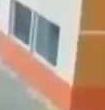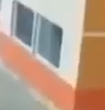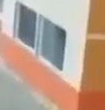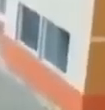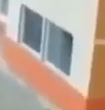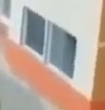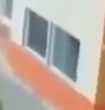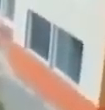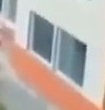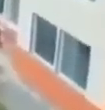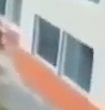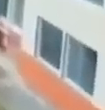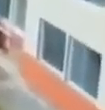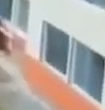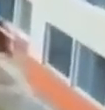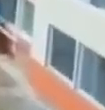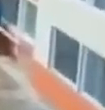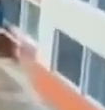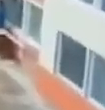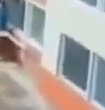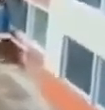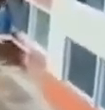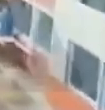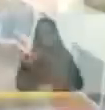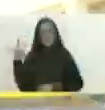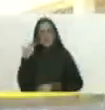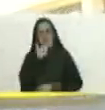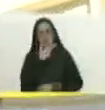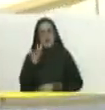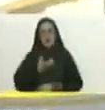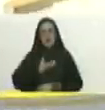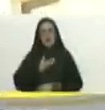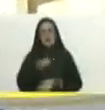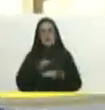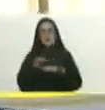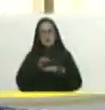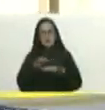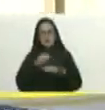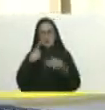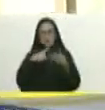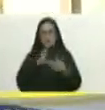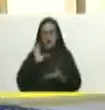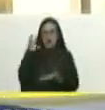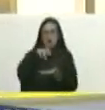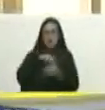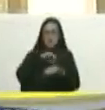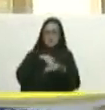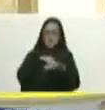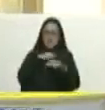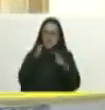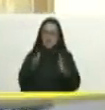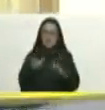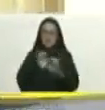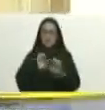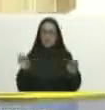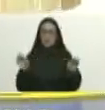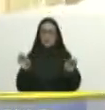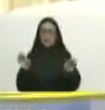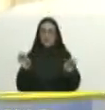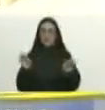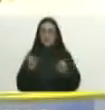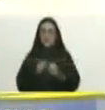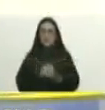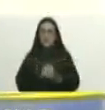me acompaña la gobernadora, el alcalde de Tejería, el alcalde del municipio Mario Briceño, la ministra de Educación